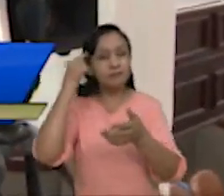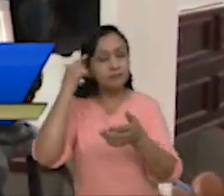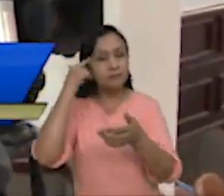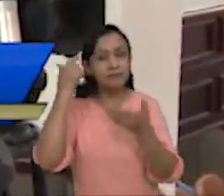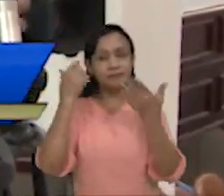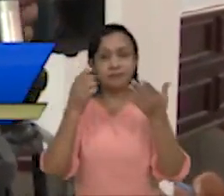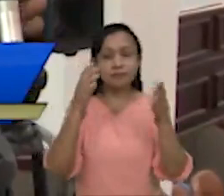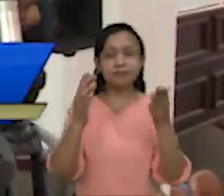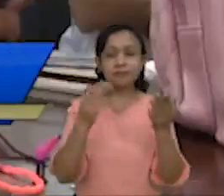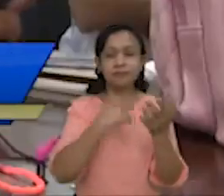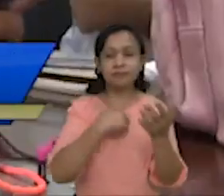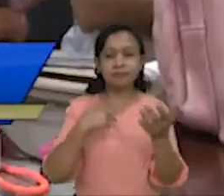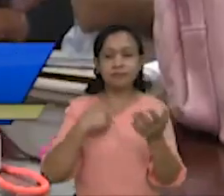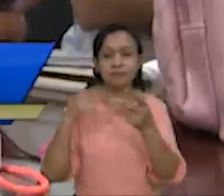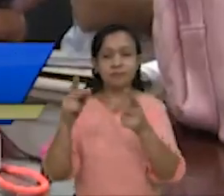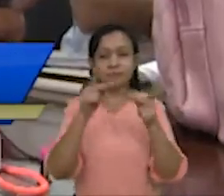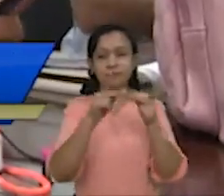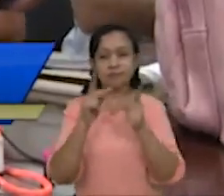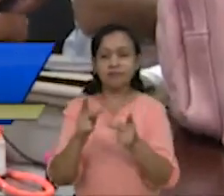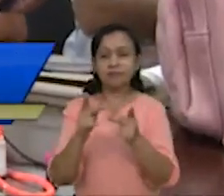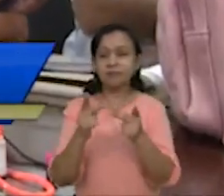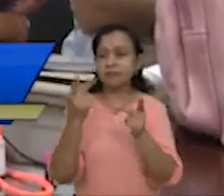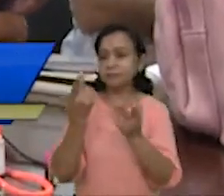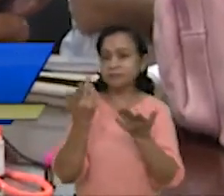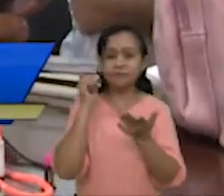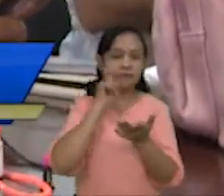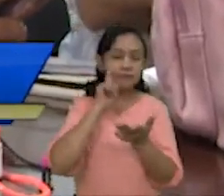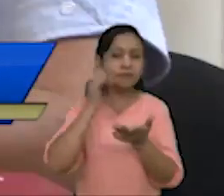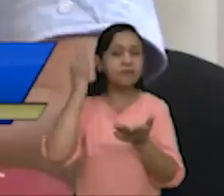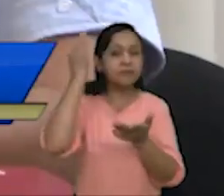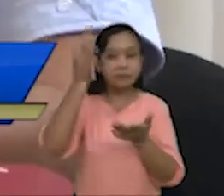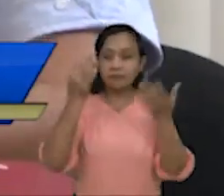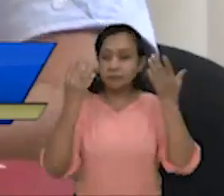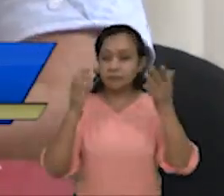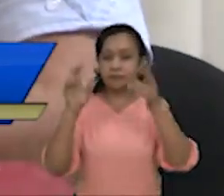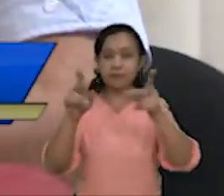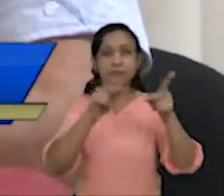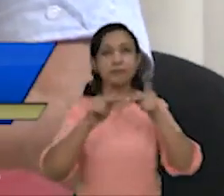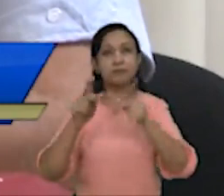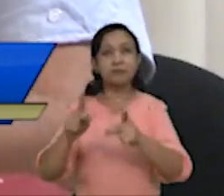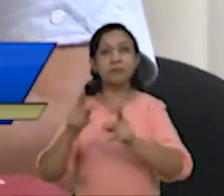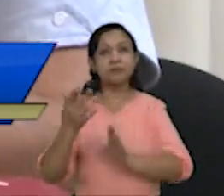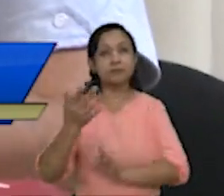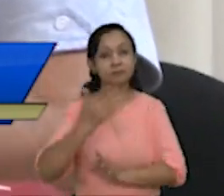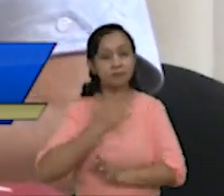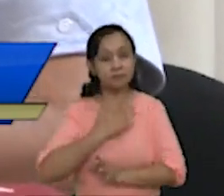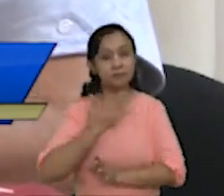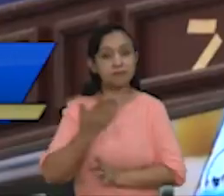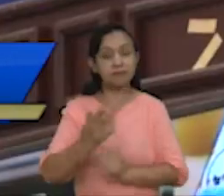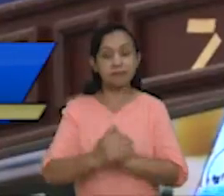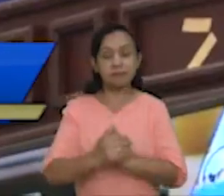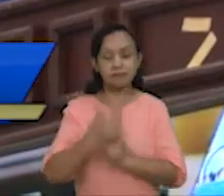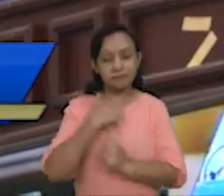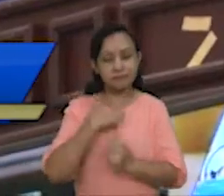de engañar a la gente o crear estos falsos positivos para la gente. Para mí, o por lo menos yo